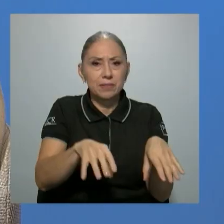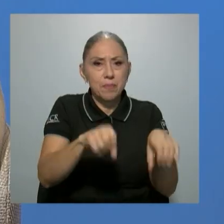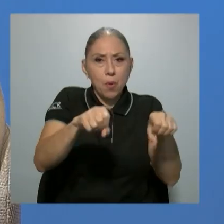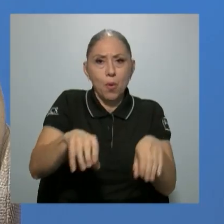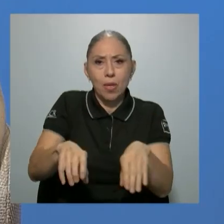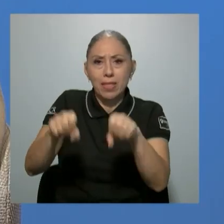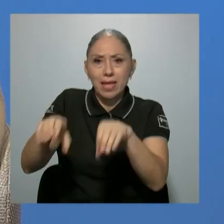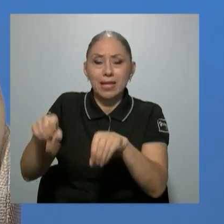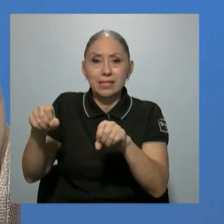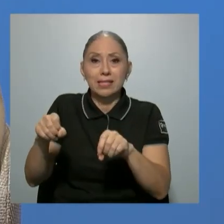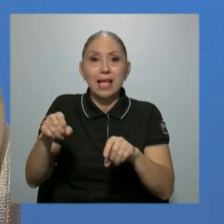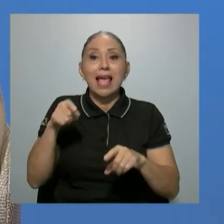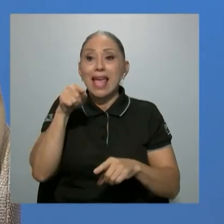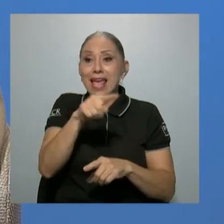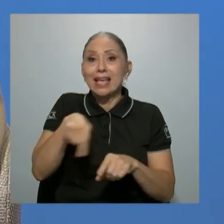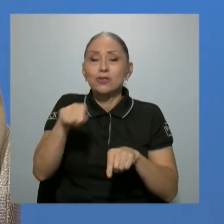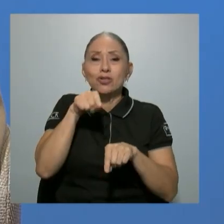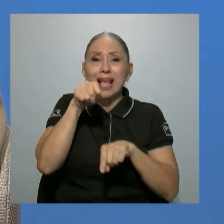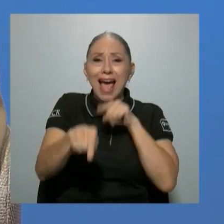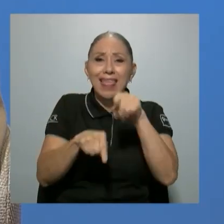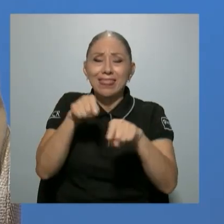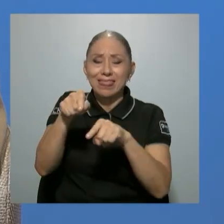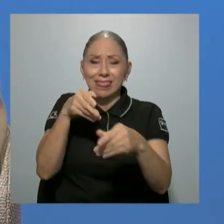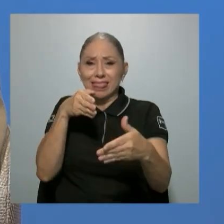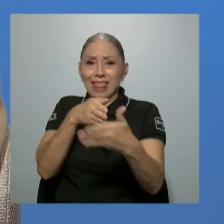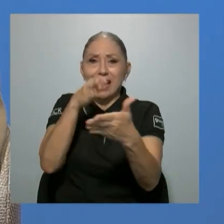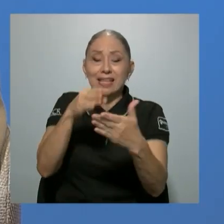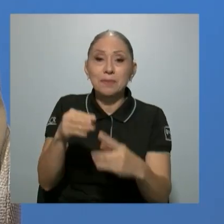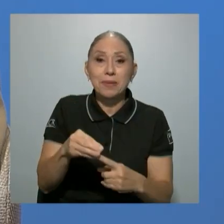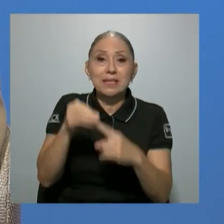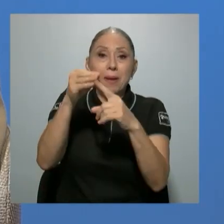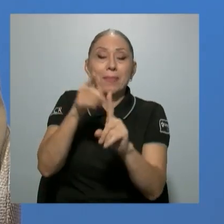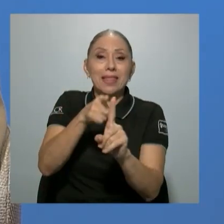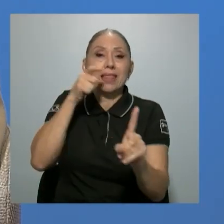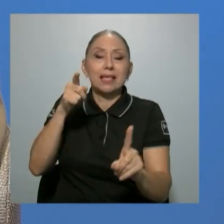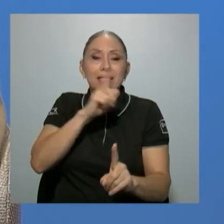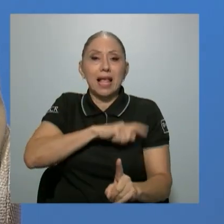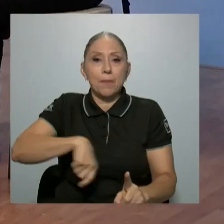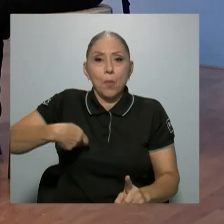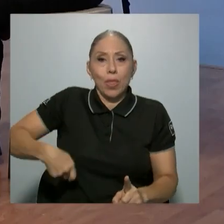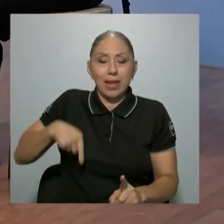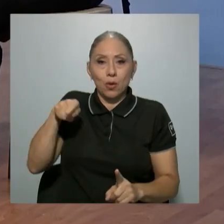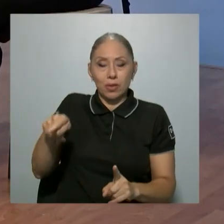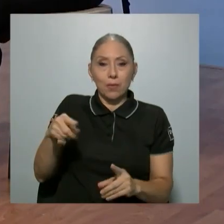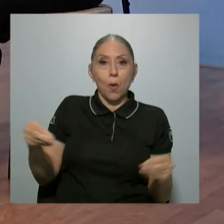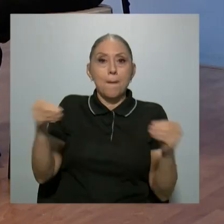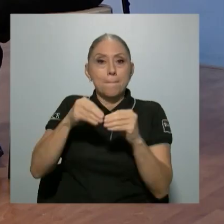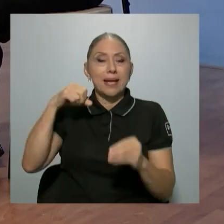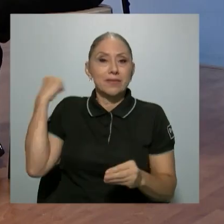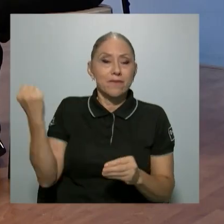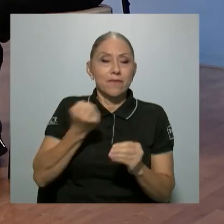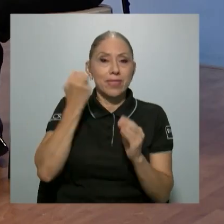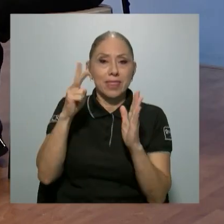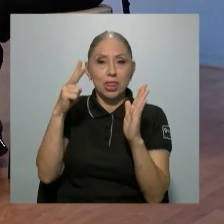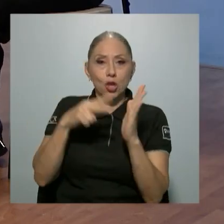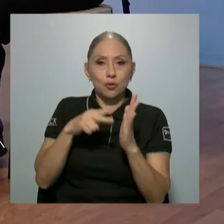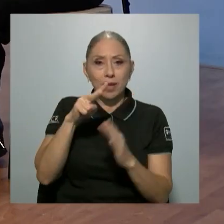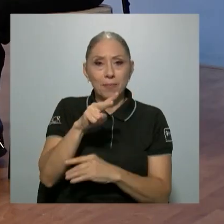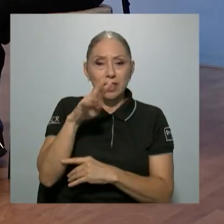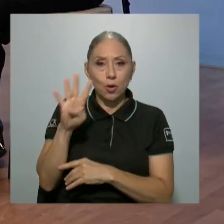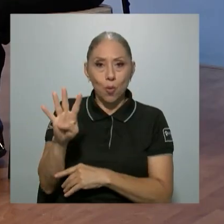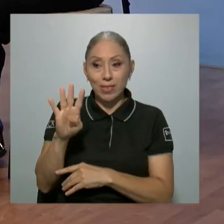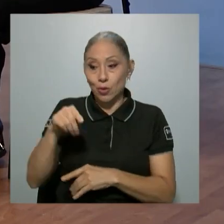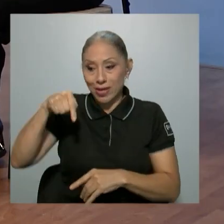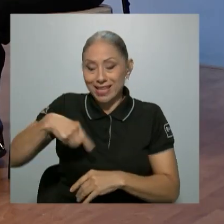vienen del Poder Ejecutivo con más intensidad, sobre todo en el 2024 y este año 2025, y